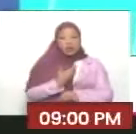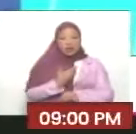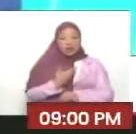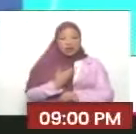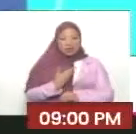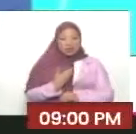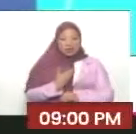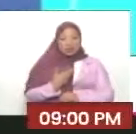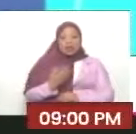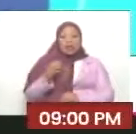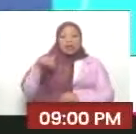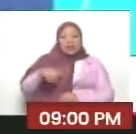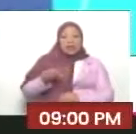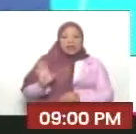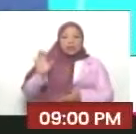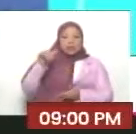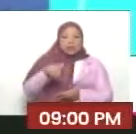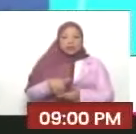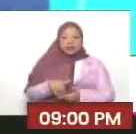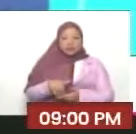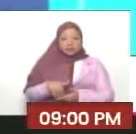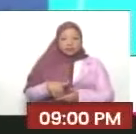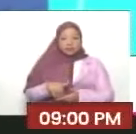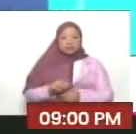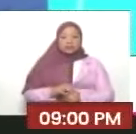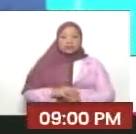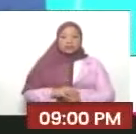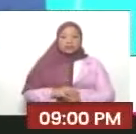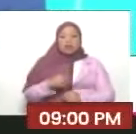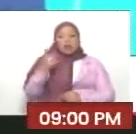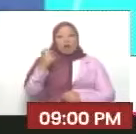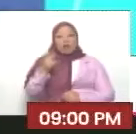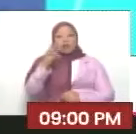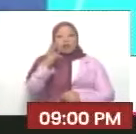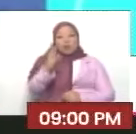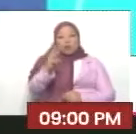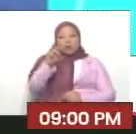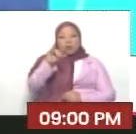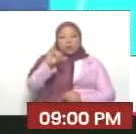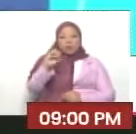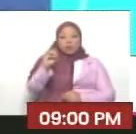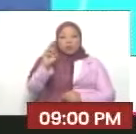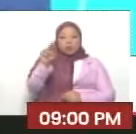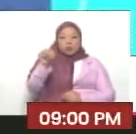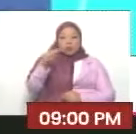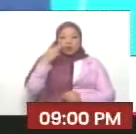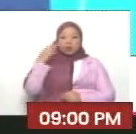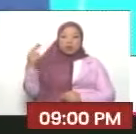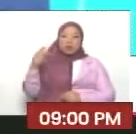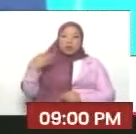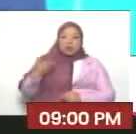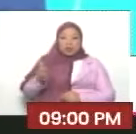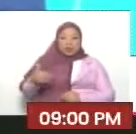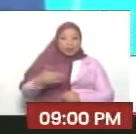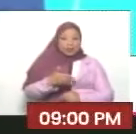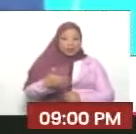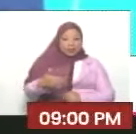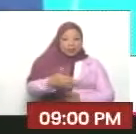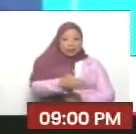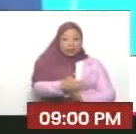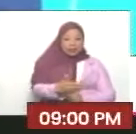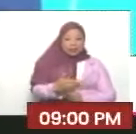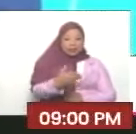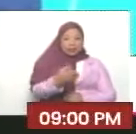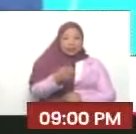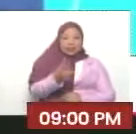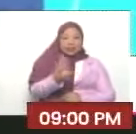Bueno, aquí tenemos una dinámica. Faltó Brión. El tiburón de Brión.